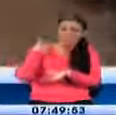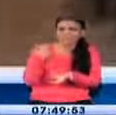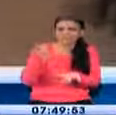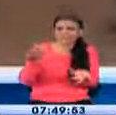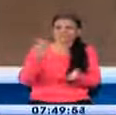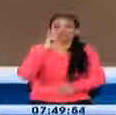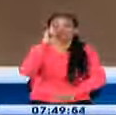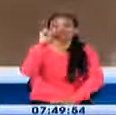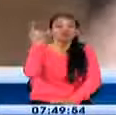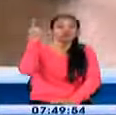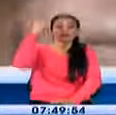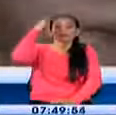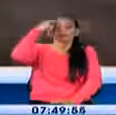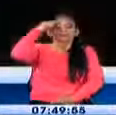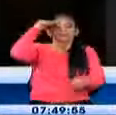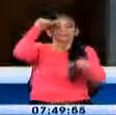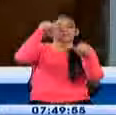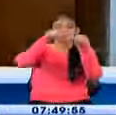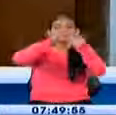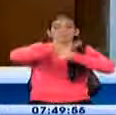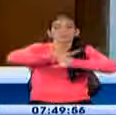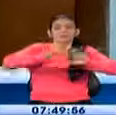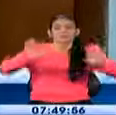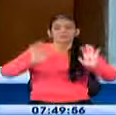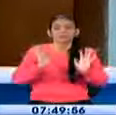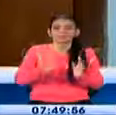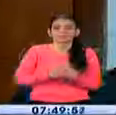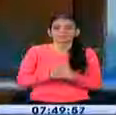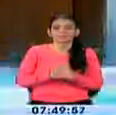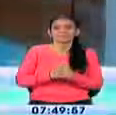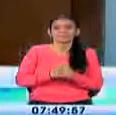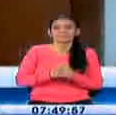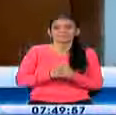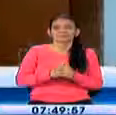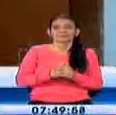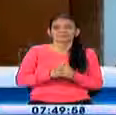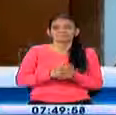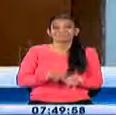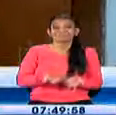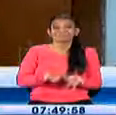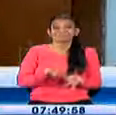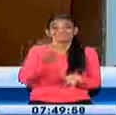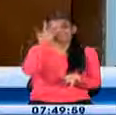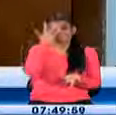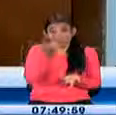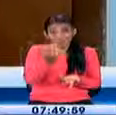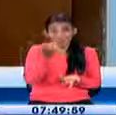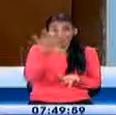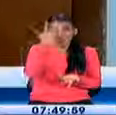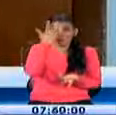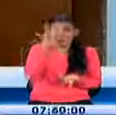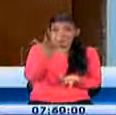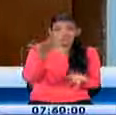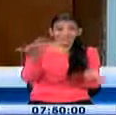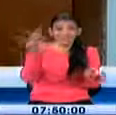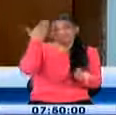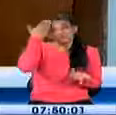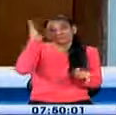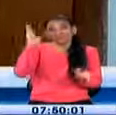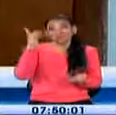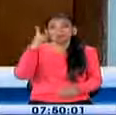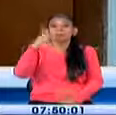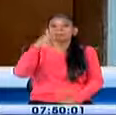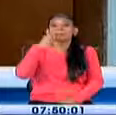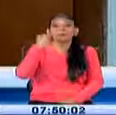es una imagen en la memoria. Son razones que no sabría responder por qué forma. Mi papá